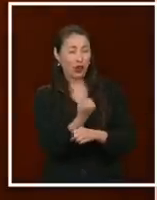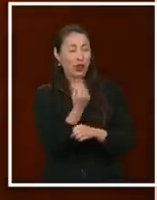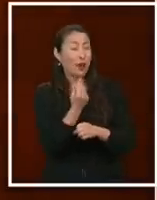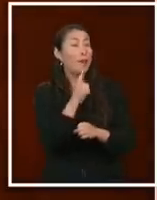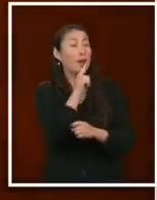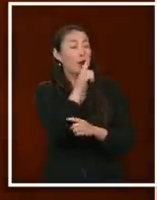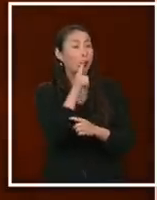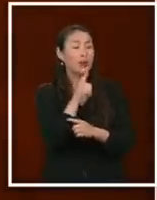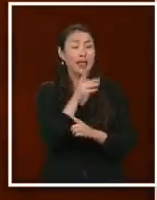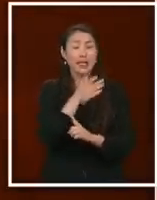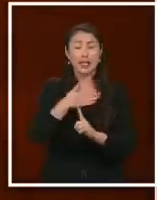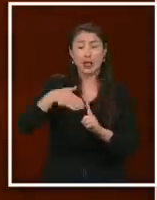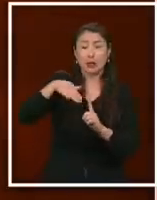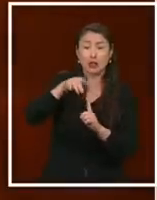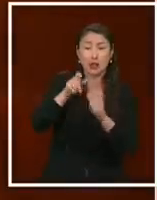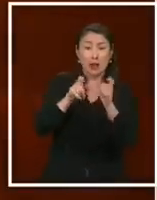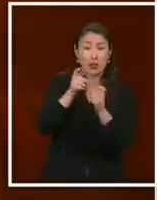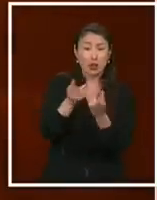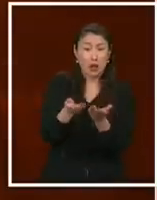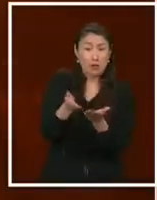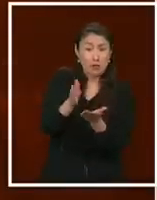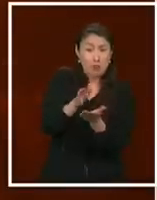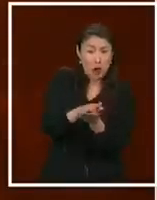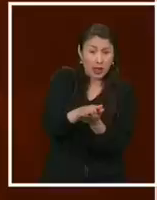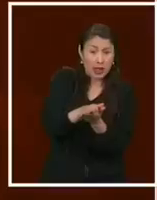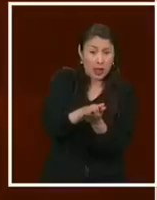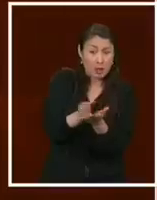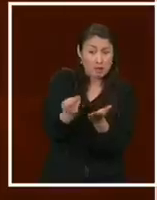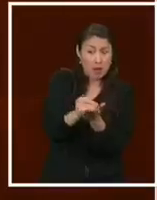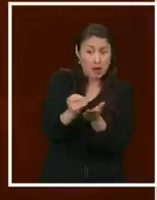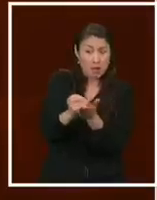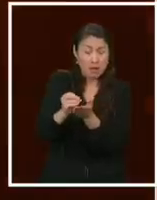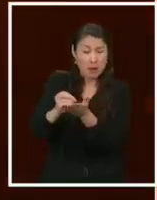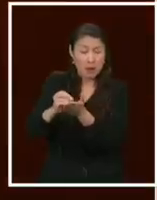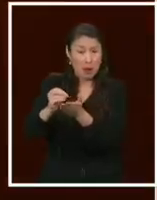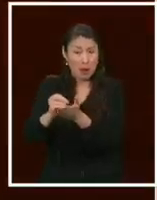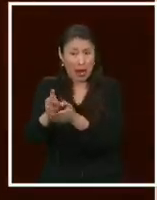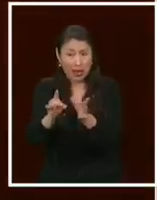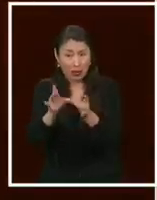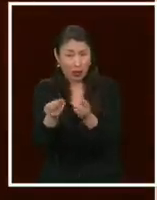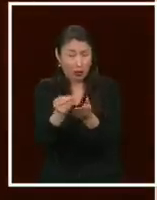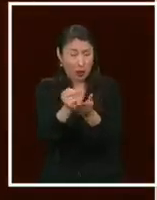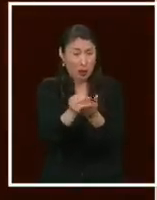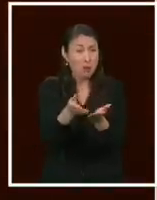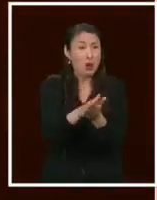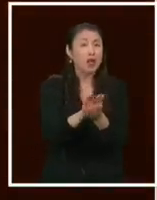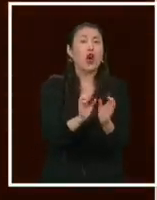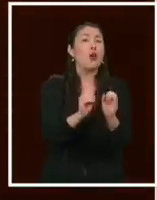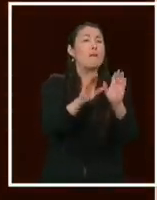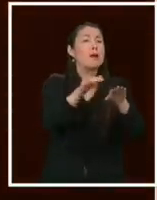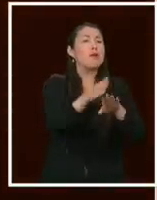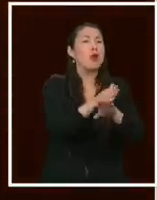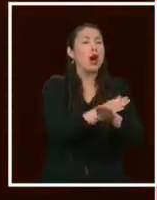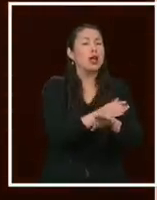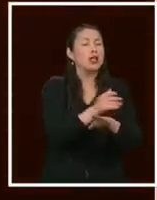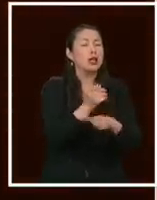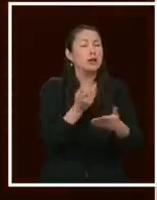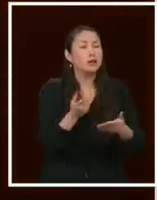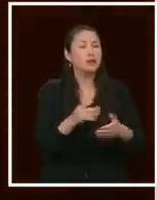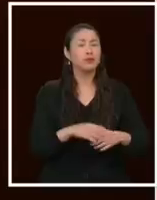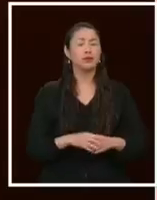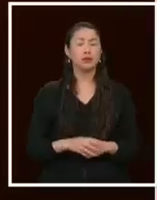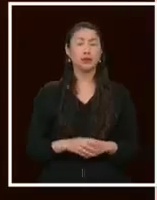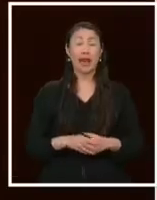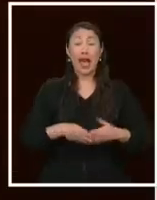de las personas fallecidas, ¿ha aumentado la cifra de personas que han encontrado en los sectores más afectados de esta emergencia? En